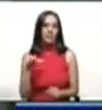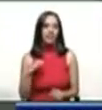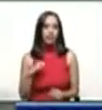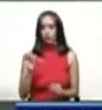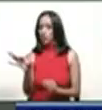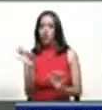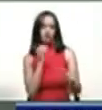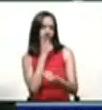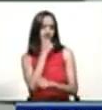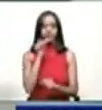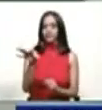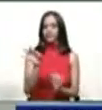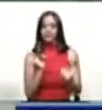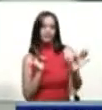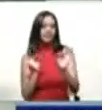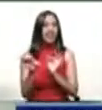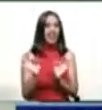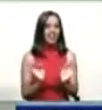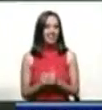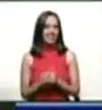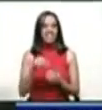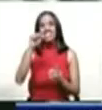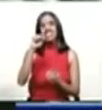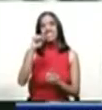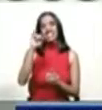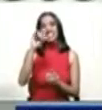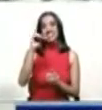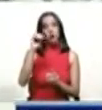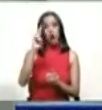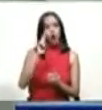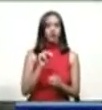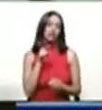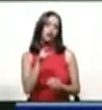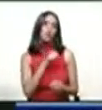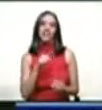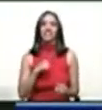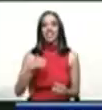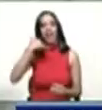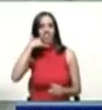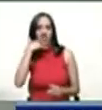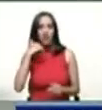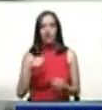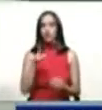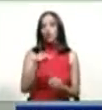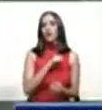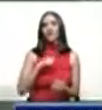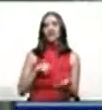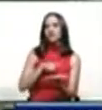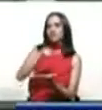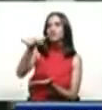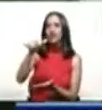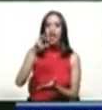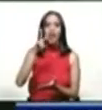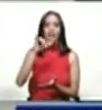claro, escogían el Lomito, Sidor, si tú privatizas Cantebé, si tú privatizas Piazza, y PDVSA